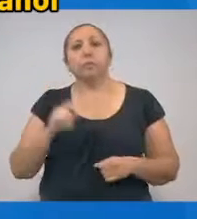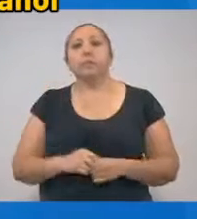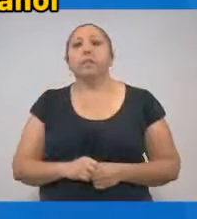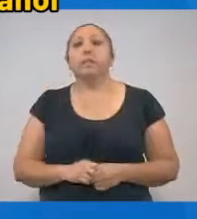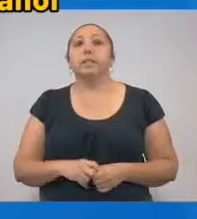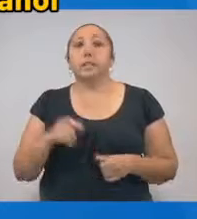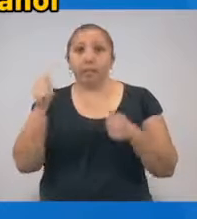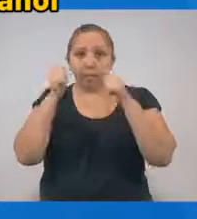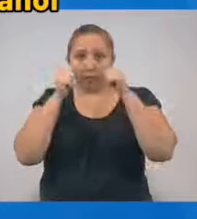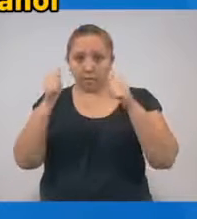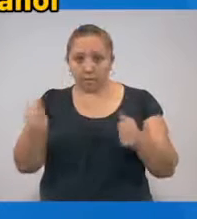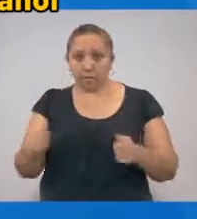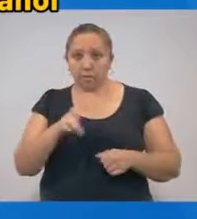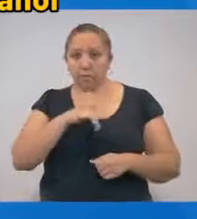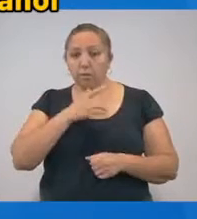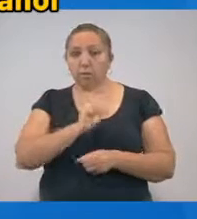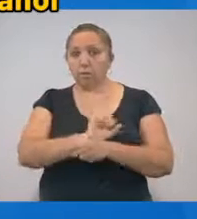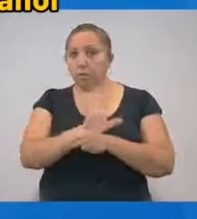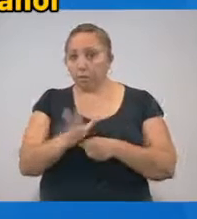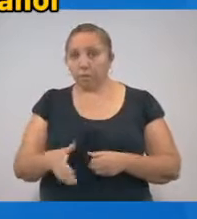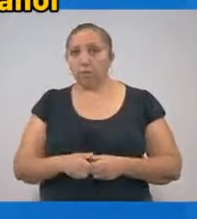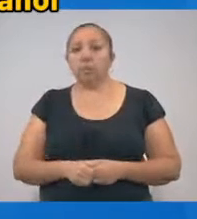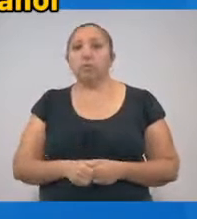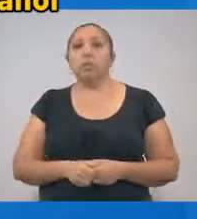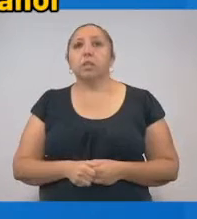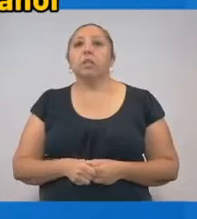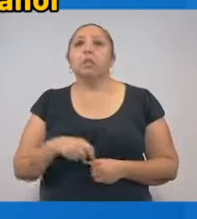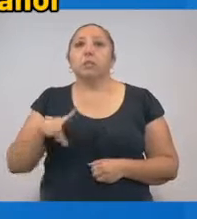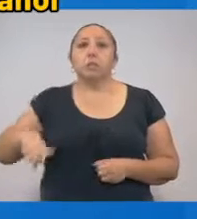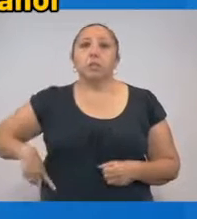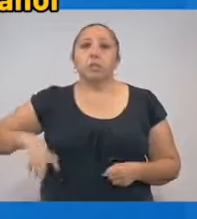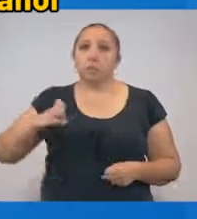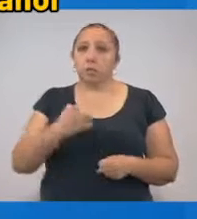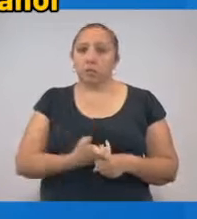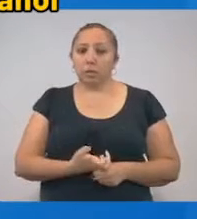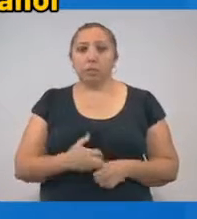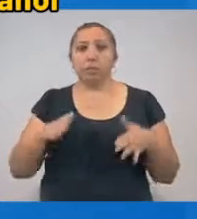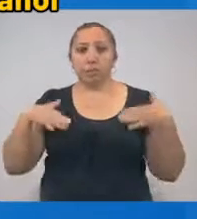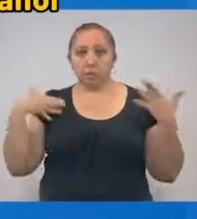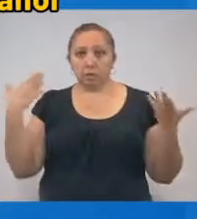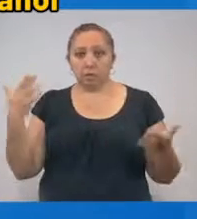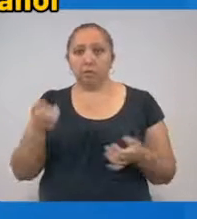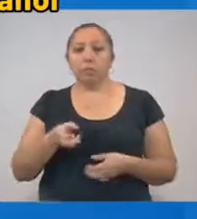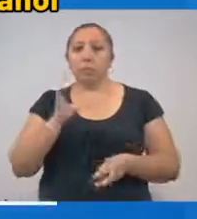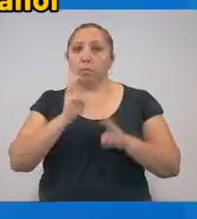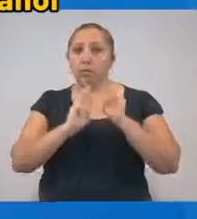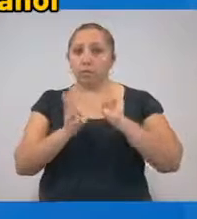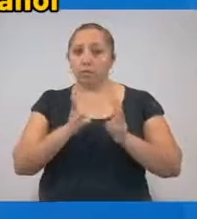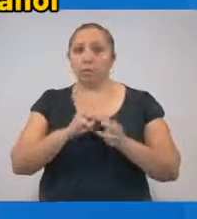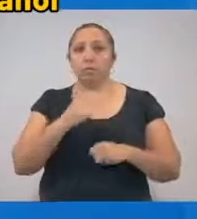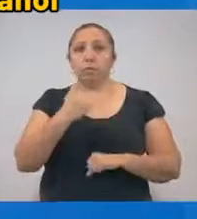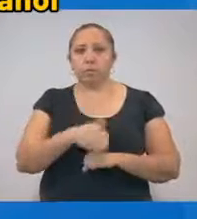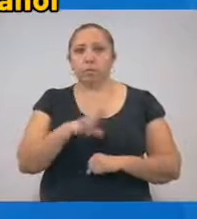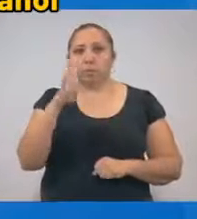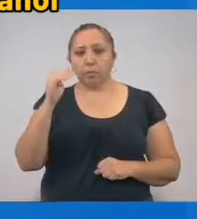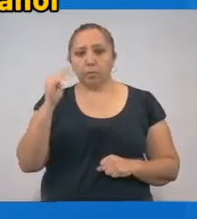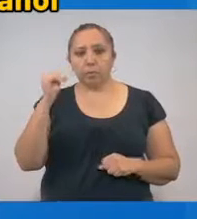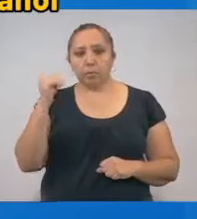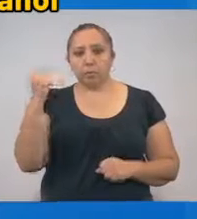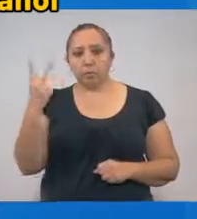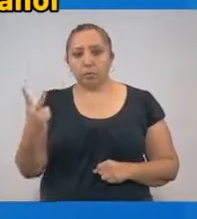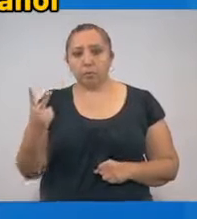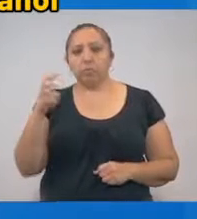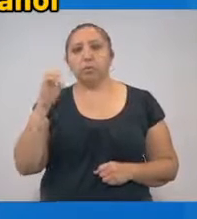autoridades y ser atendido ante los síntomas de coronavirus, el gobierno del estado pone a disposición el chat de WhatsApp en el número